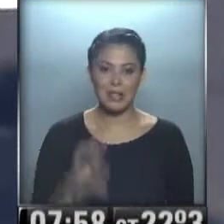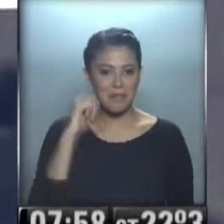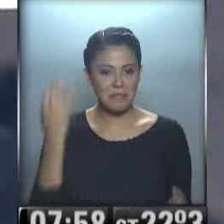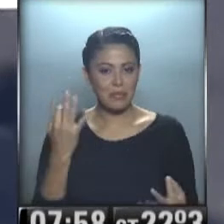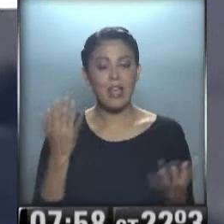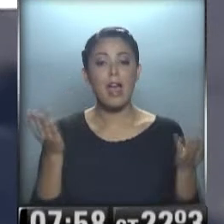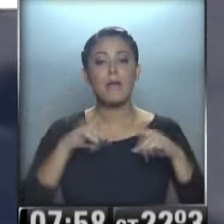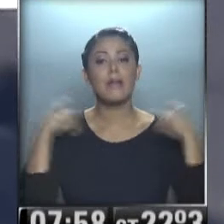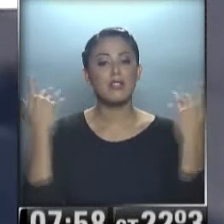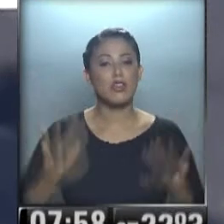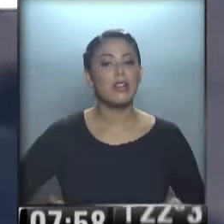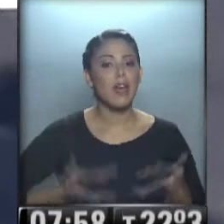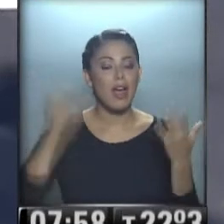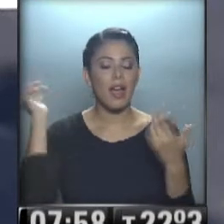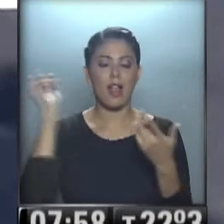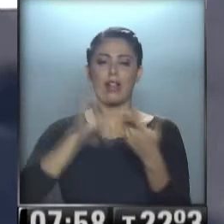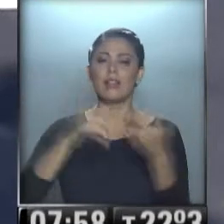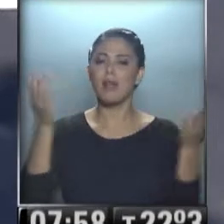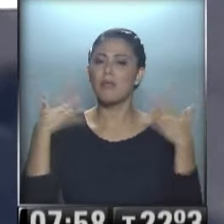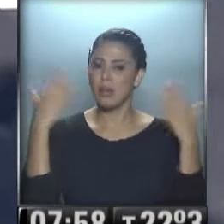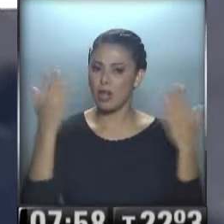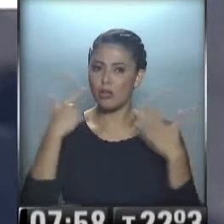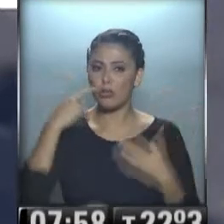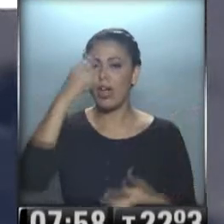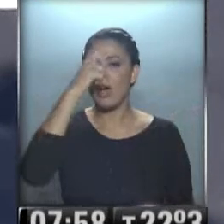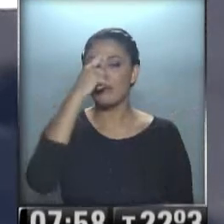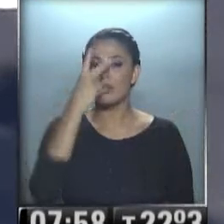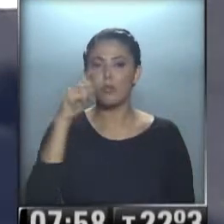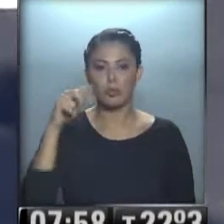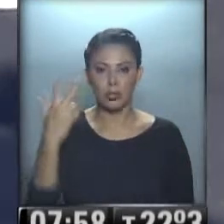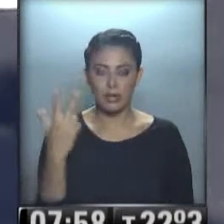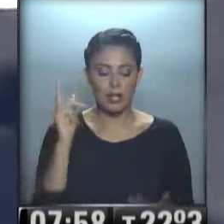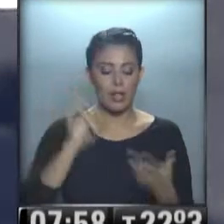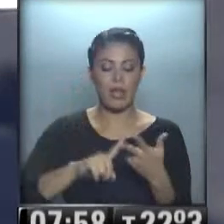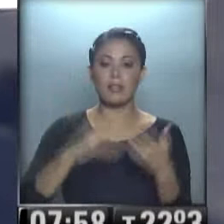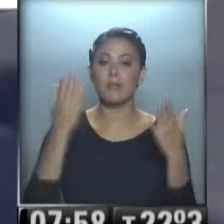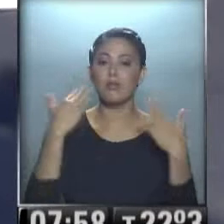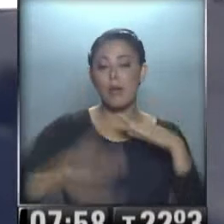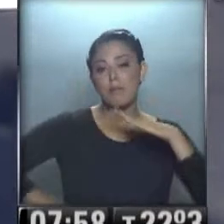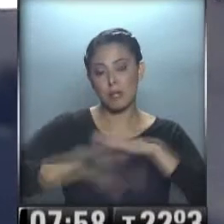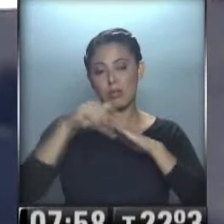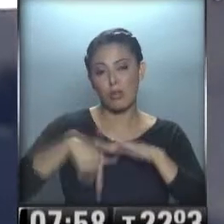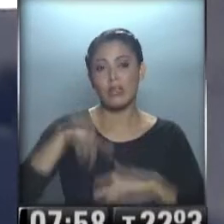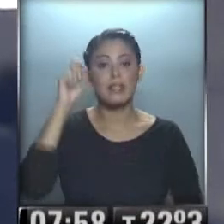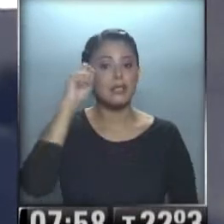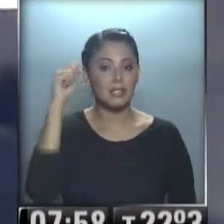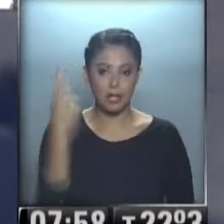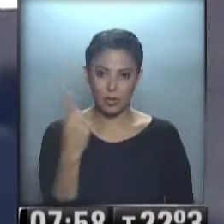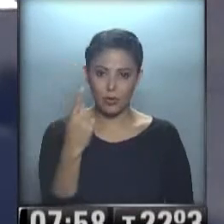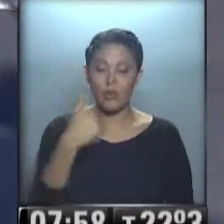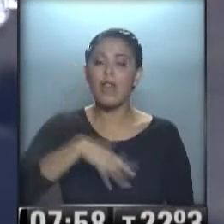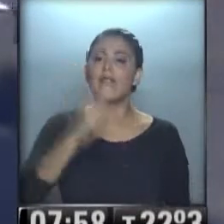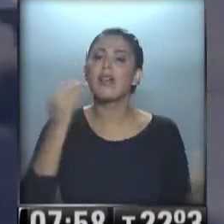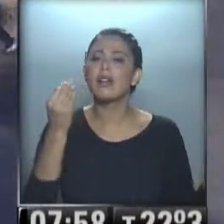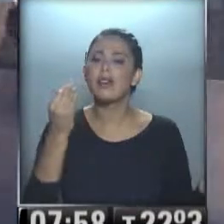agradable, alta la presión atmosférica, la temperatura 22.3, la máxima para hoy 31, y lo que se